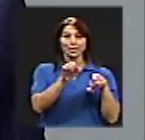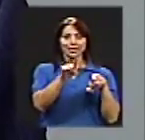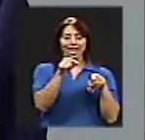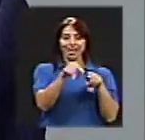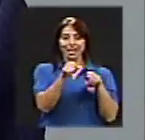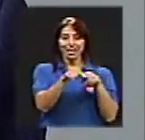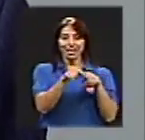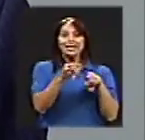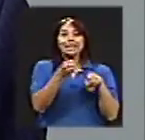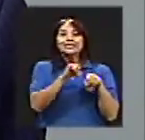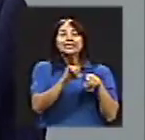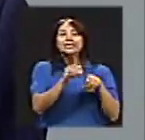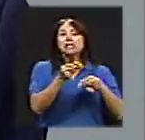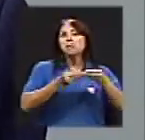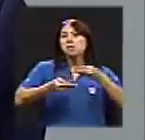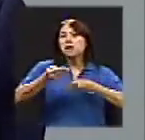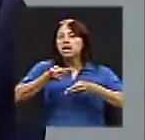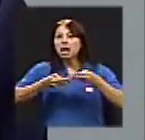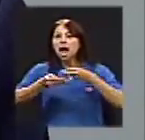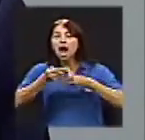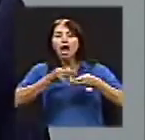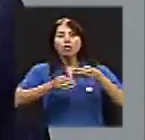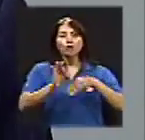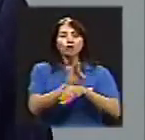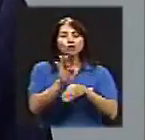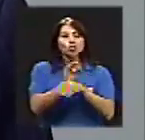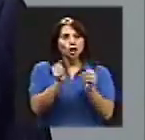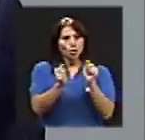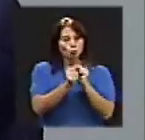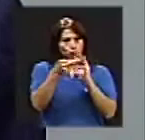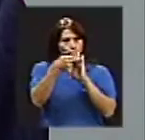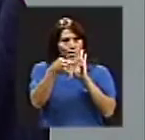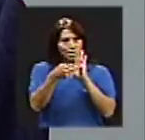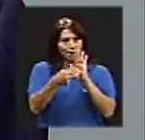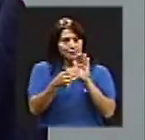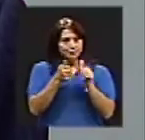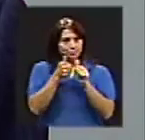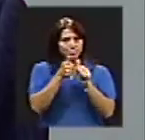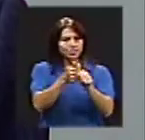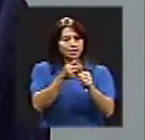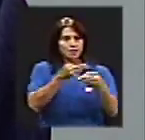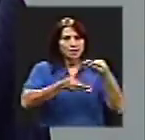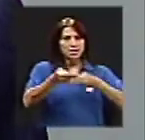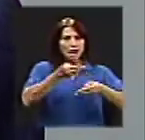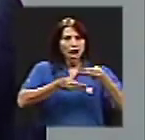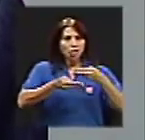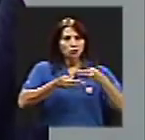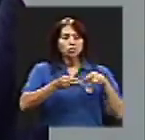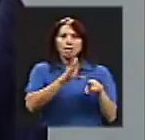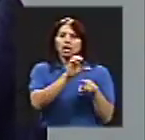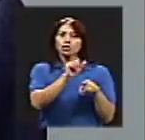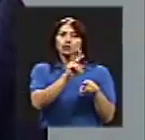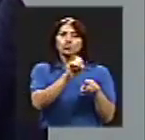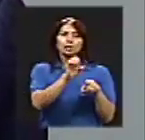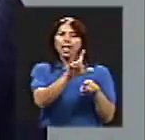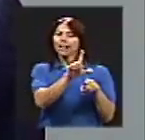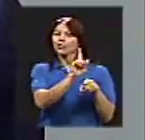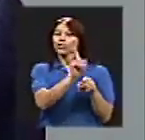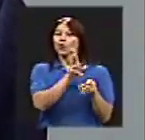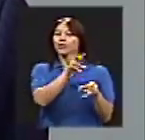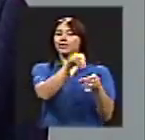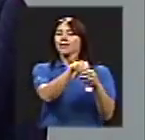el mercado funcione aproximadamente con las reglas del mercado, SUTEL no interviene. Interviene SUTEL cuando se